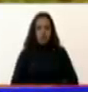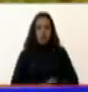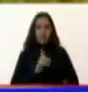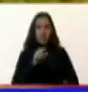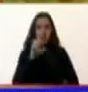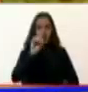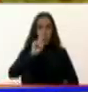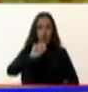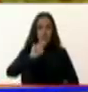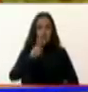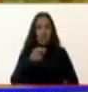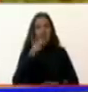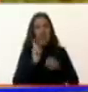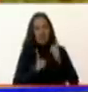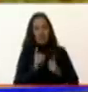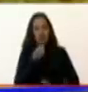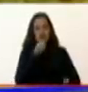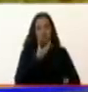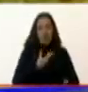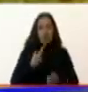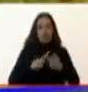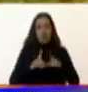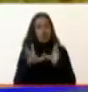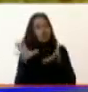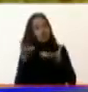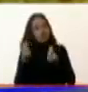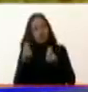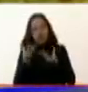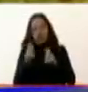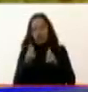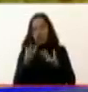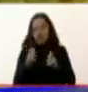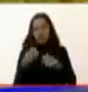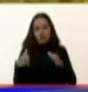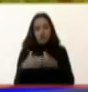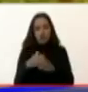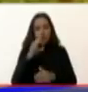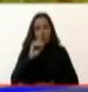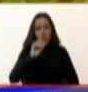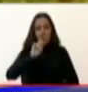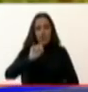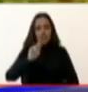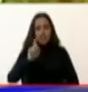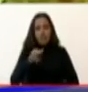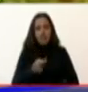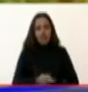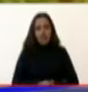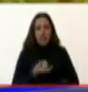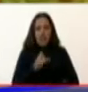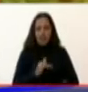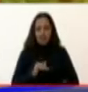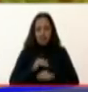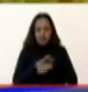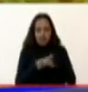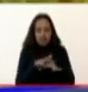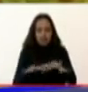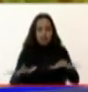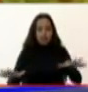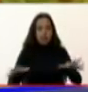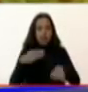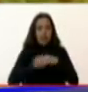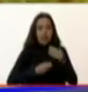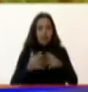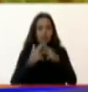muy bien intencionadas, no voy a decir, pero muchas de ellas son simplemente tentáculos a través de las cuales el